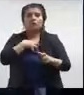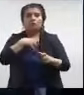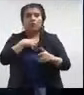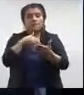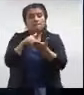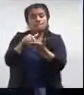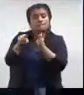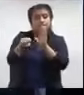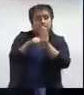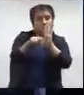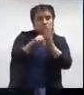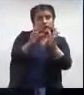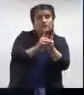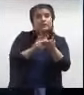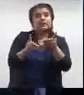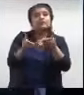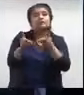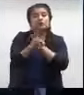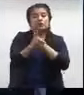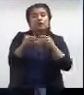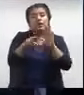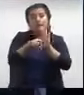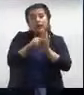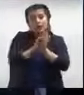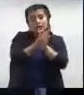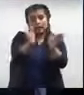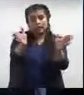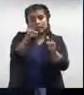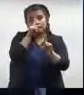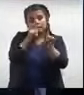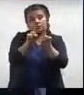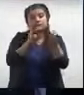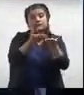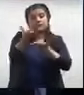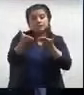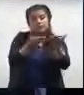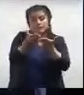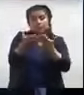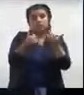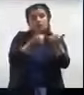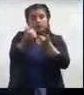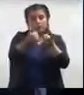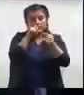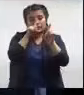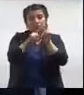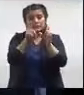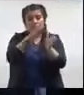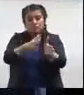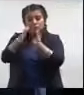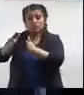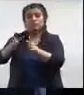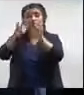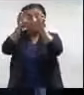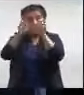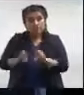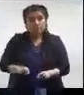las direcciones generales, los servicios administrativos y los procesos de trámite de los servicios